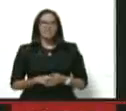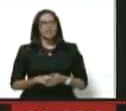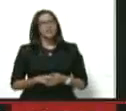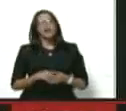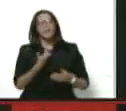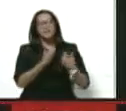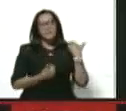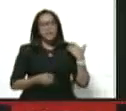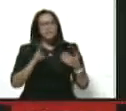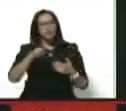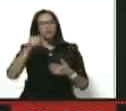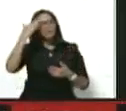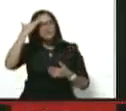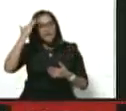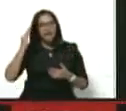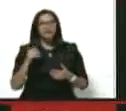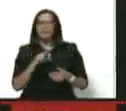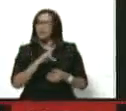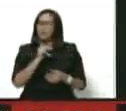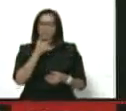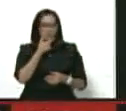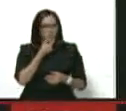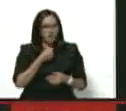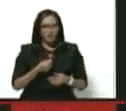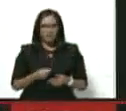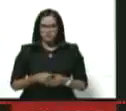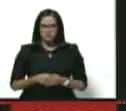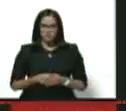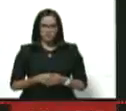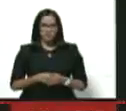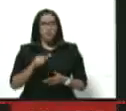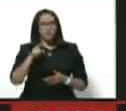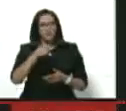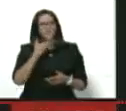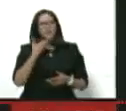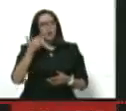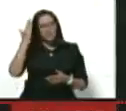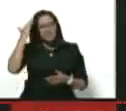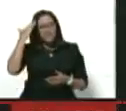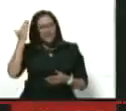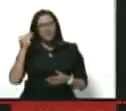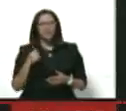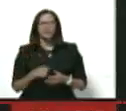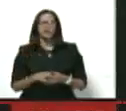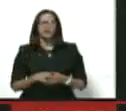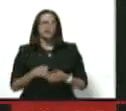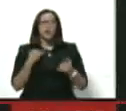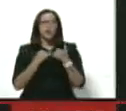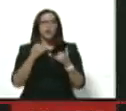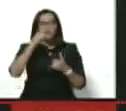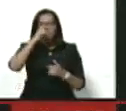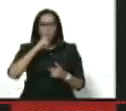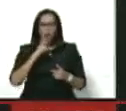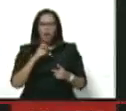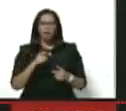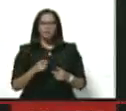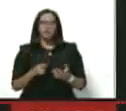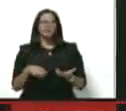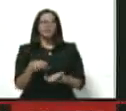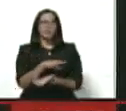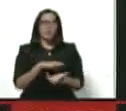nadie sabe que esto no ha sido fácil. Usted mejor que nadie sabe que estos últimos años lo